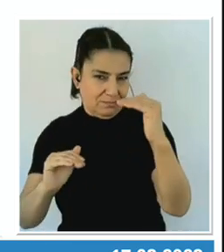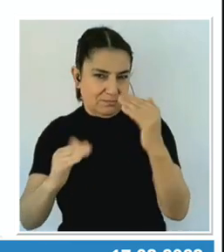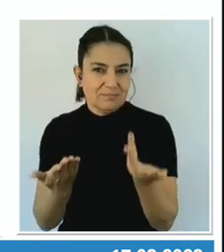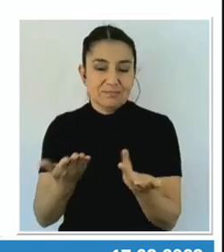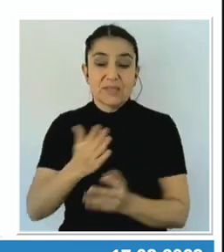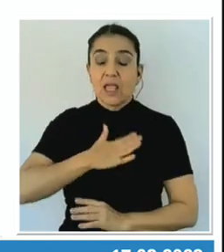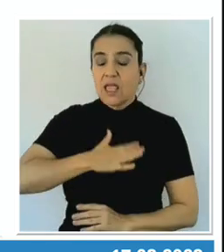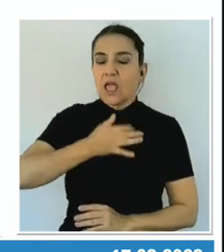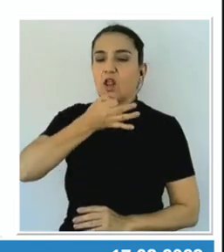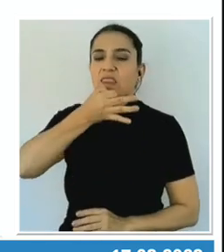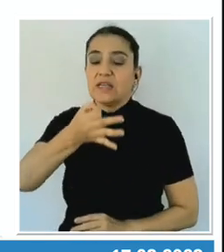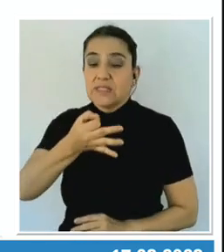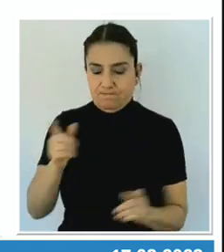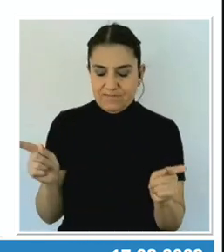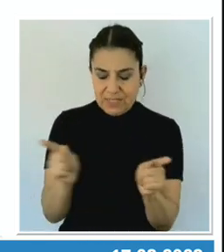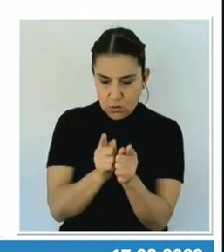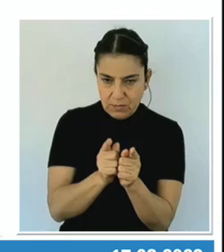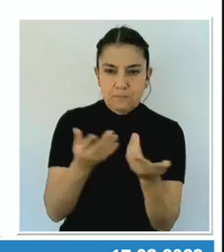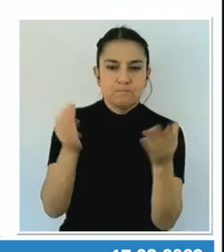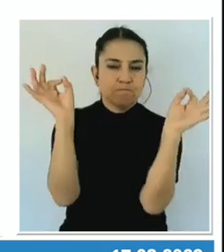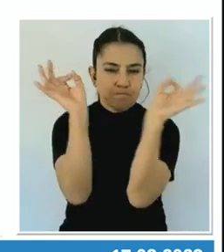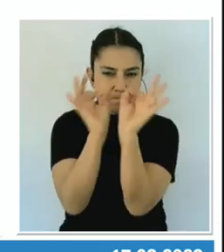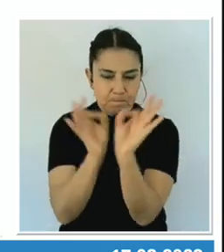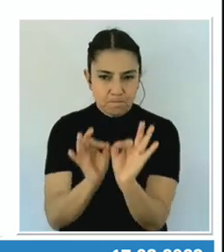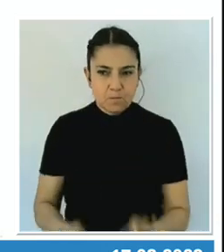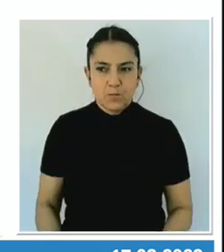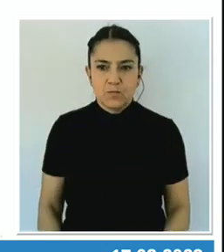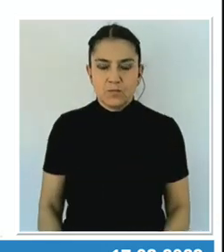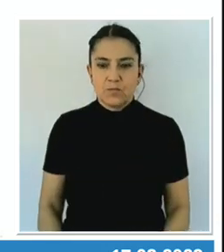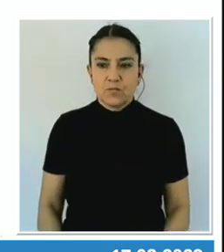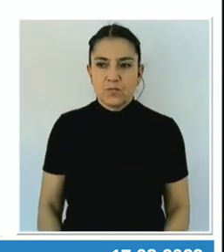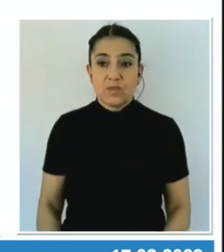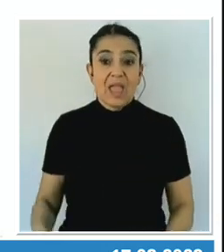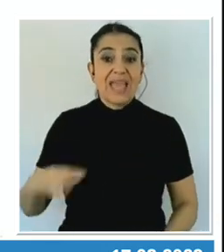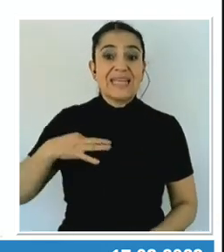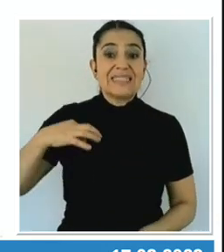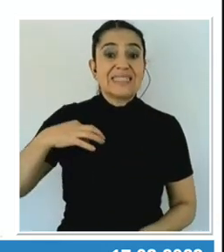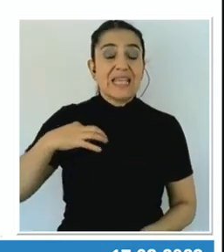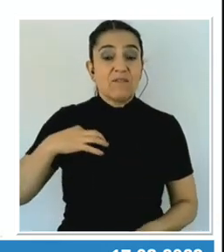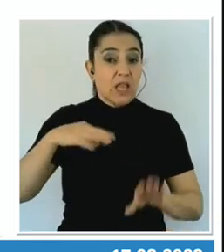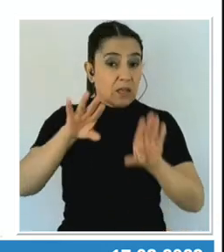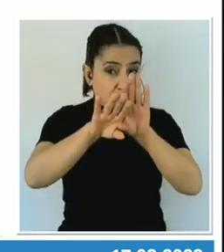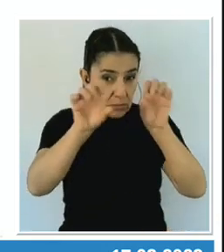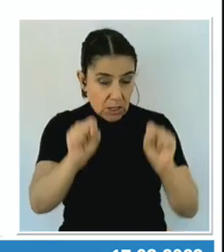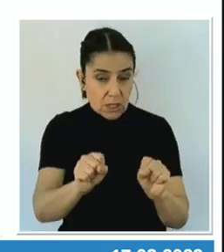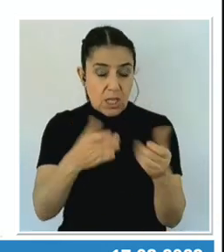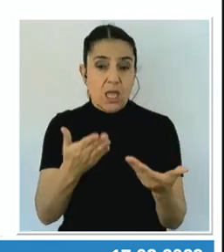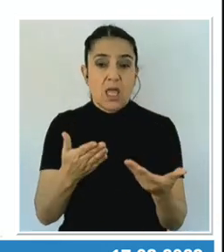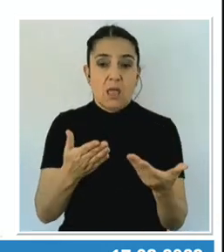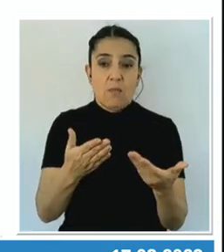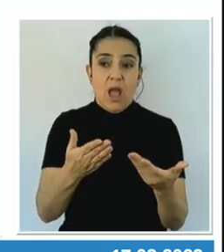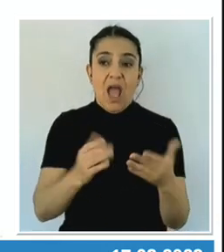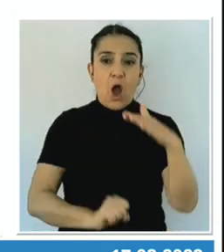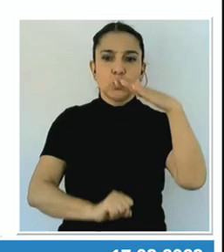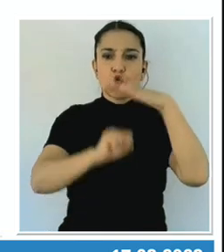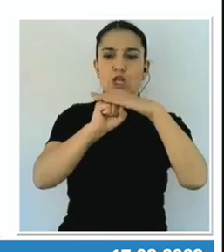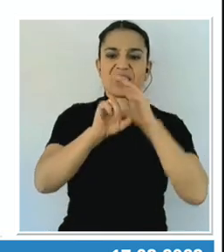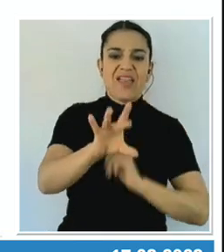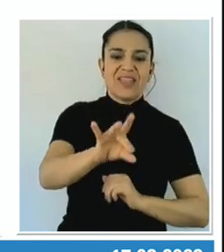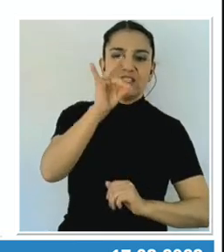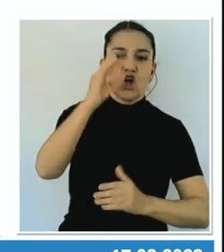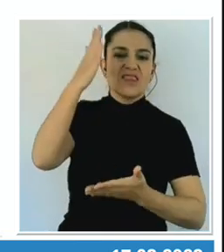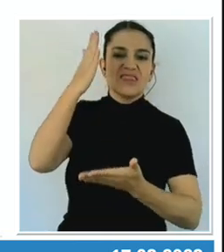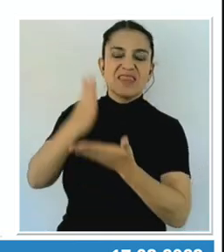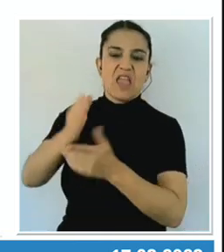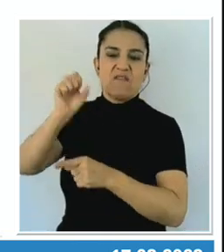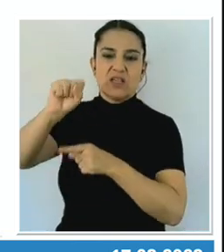que en el régimen civil una decisión de autoridad imprevisible debe ser aceptada, no